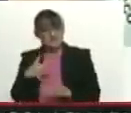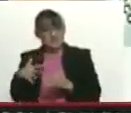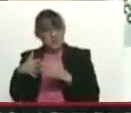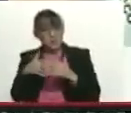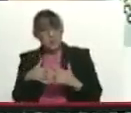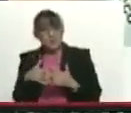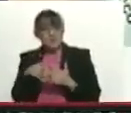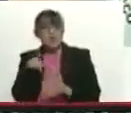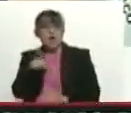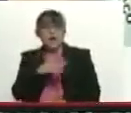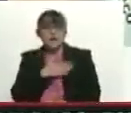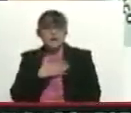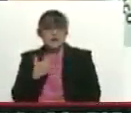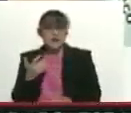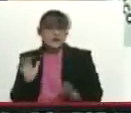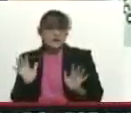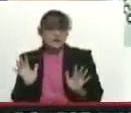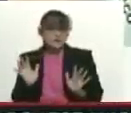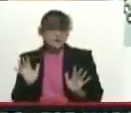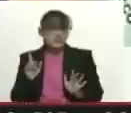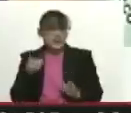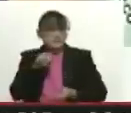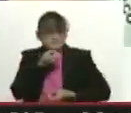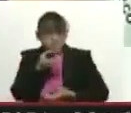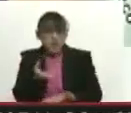buscó prácticamente